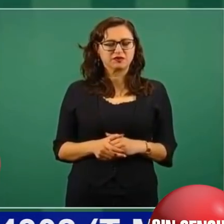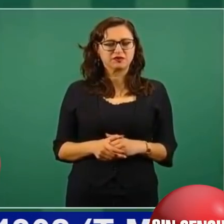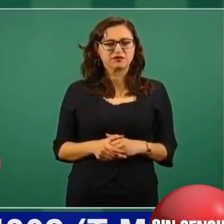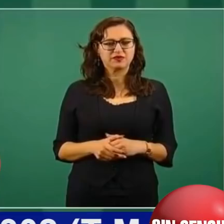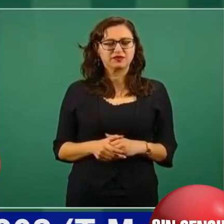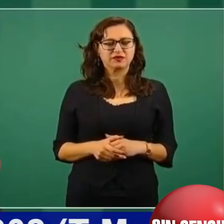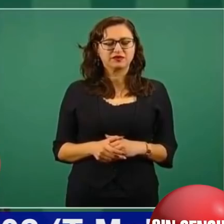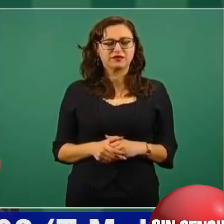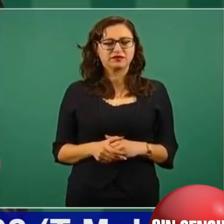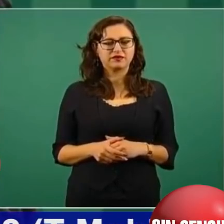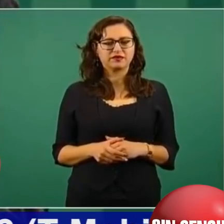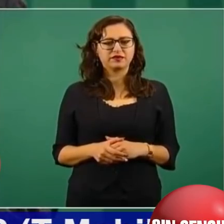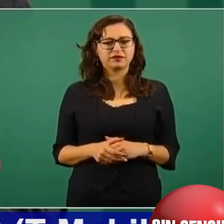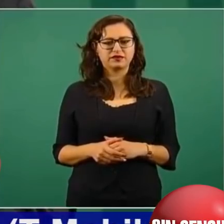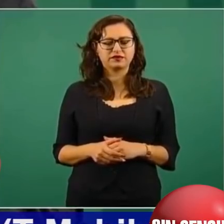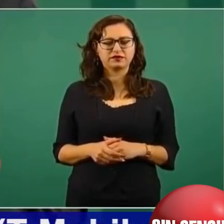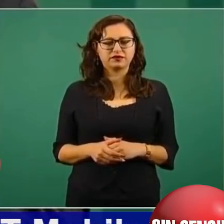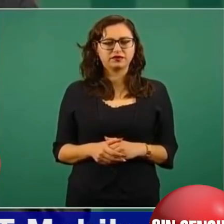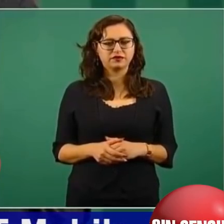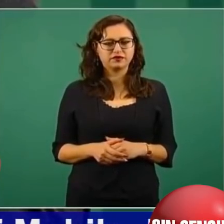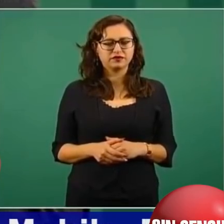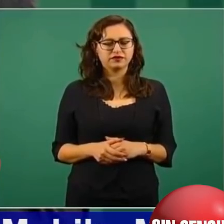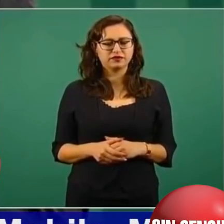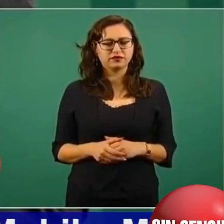¿Cómo es que